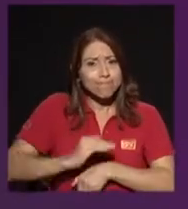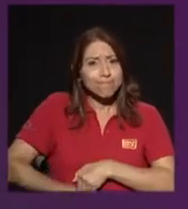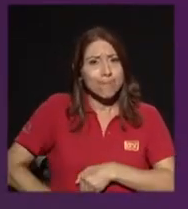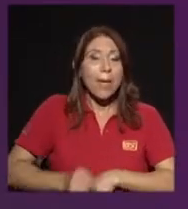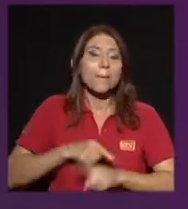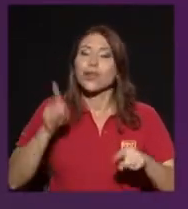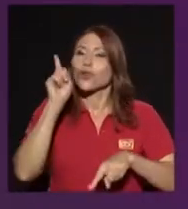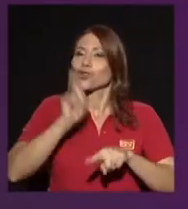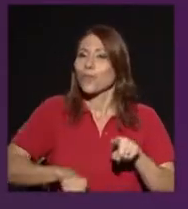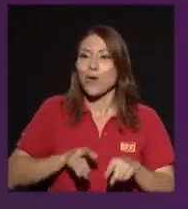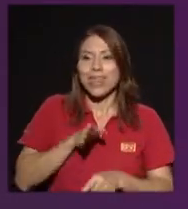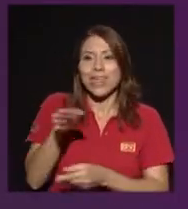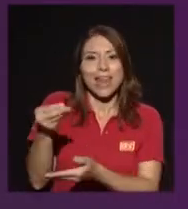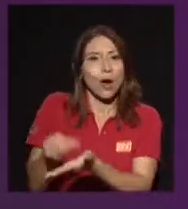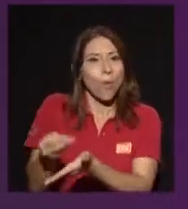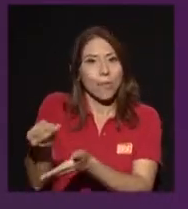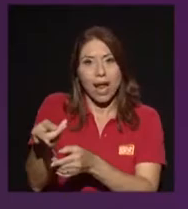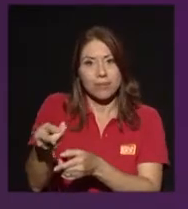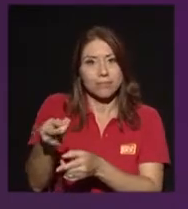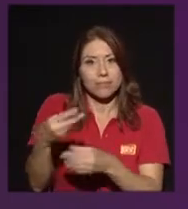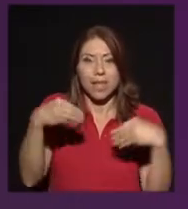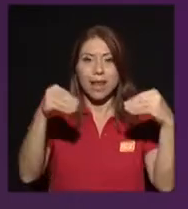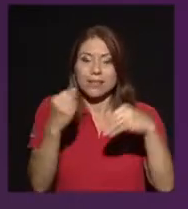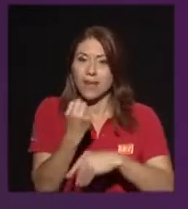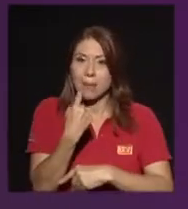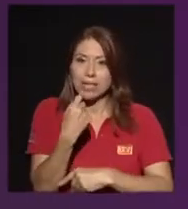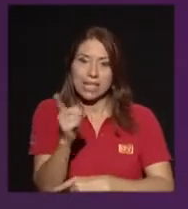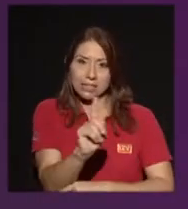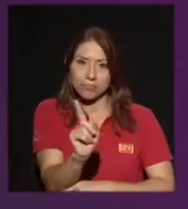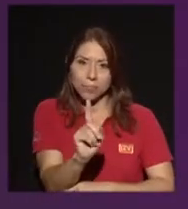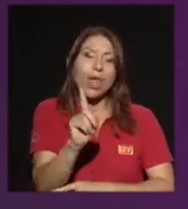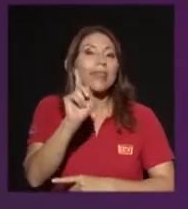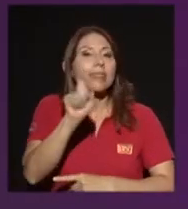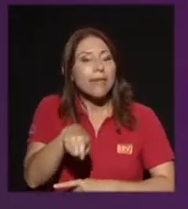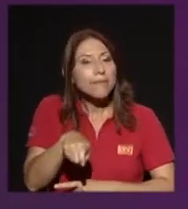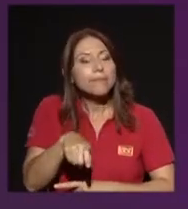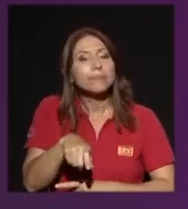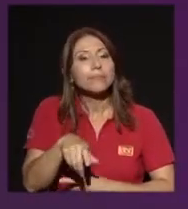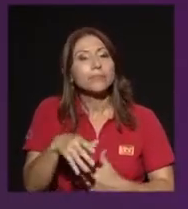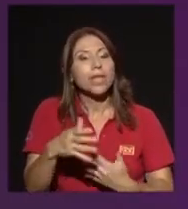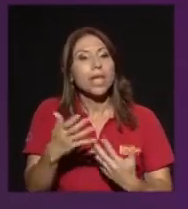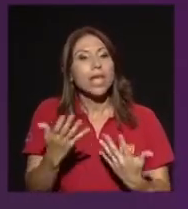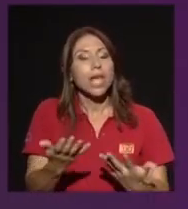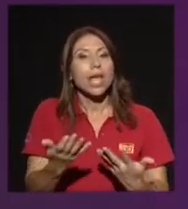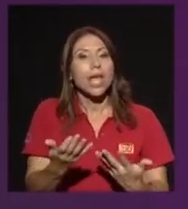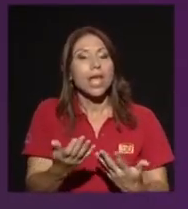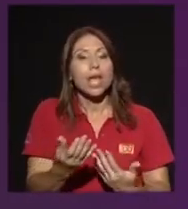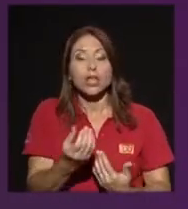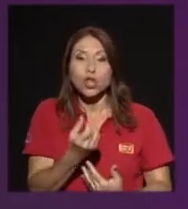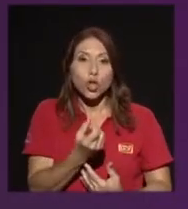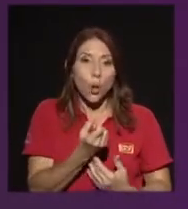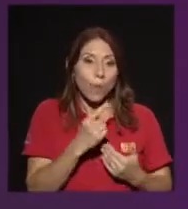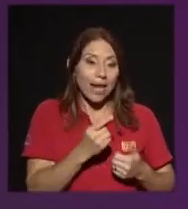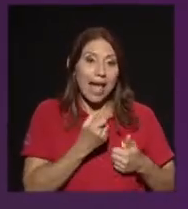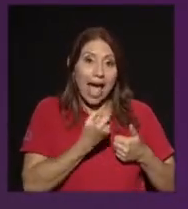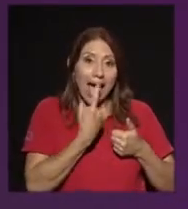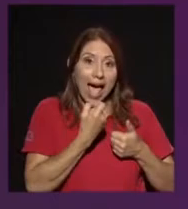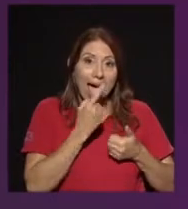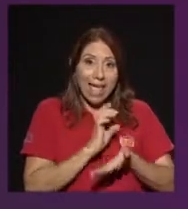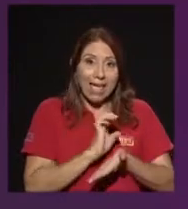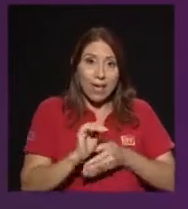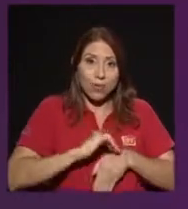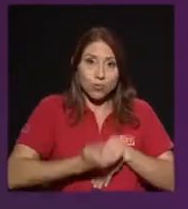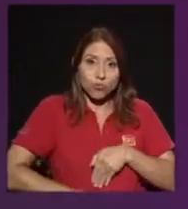puede ir a comprar en las farmacias, ¿verdad? Sino que hay que tomar pastillas anticonceptivas regulares que